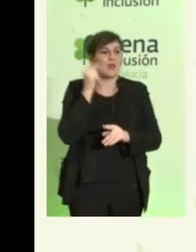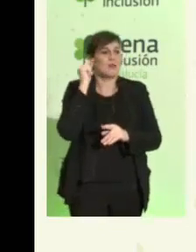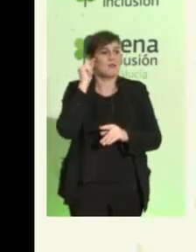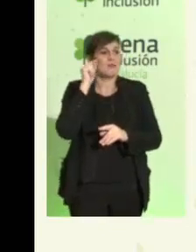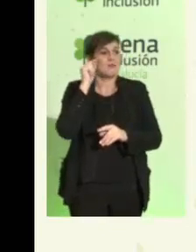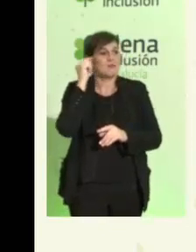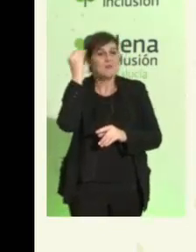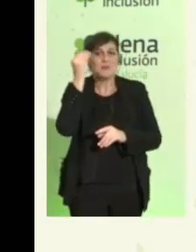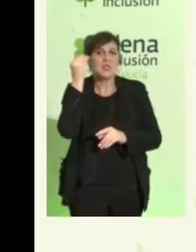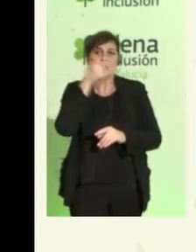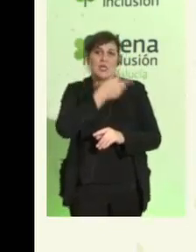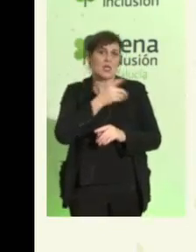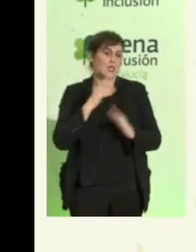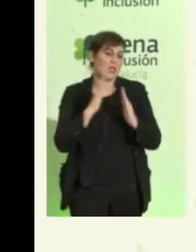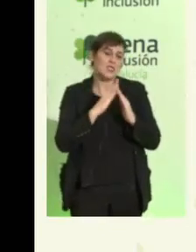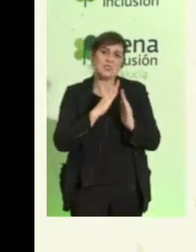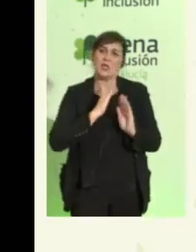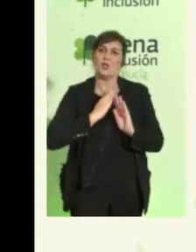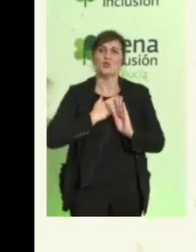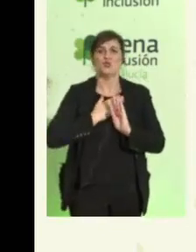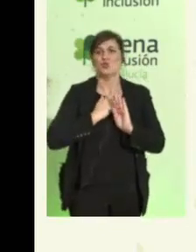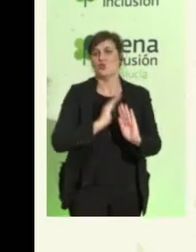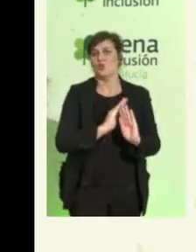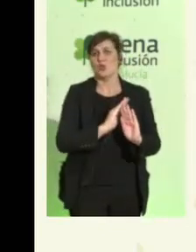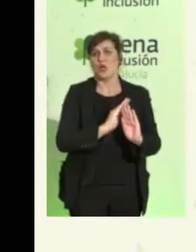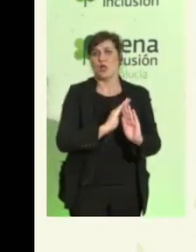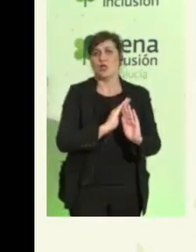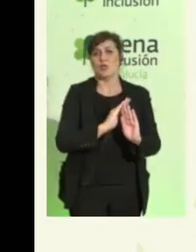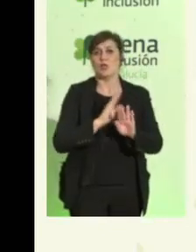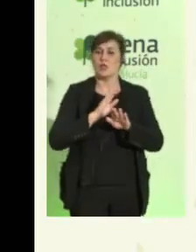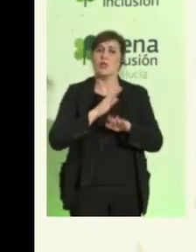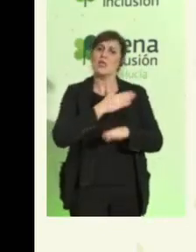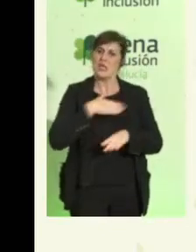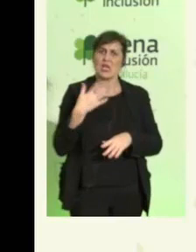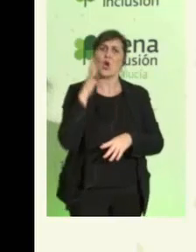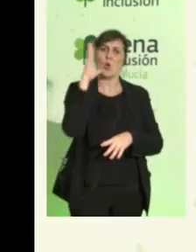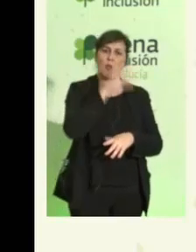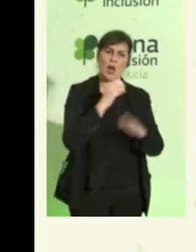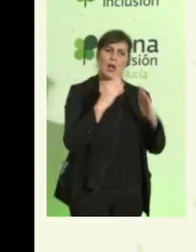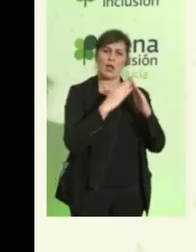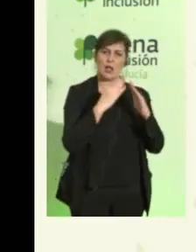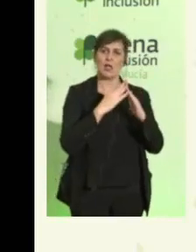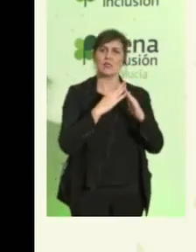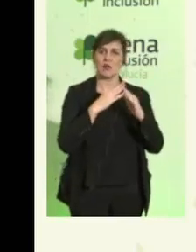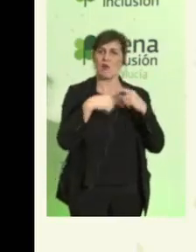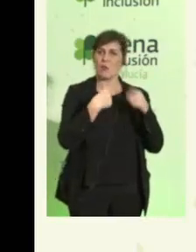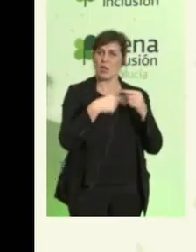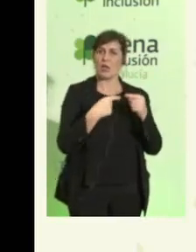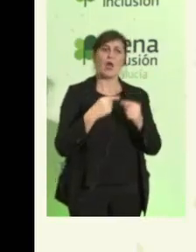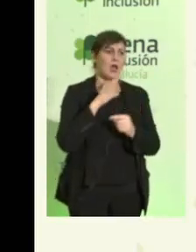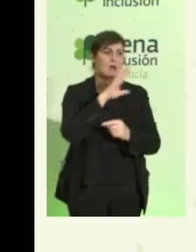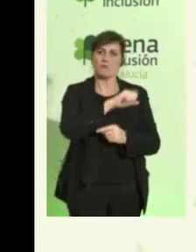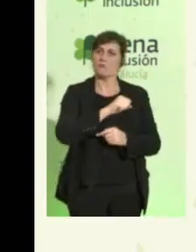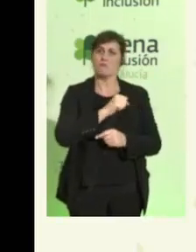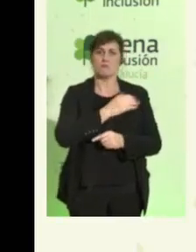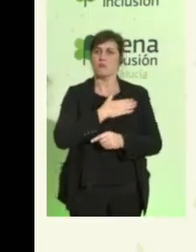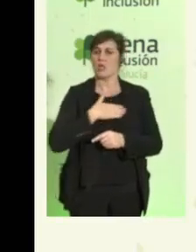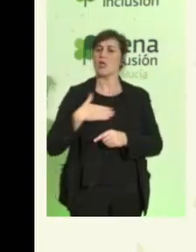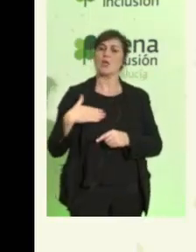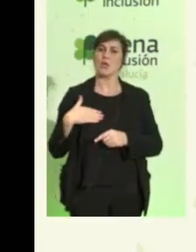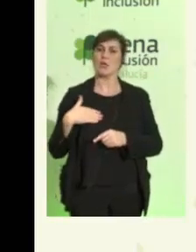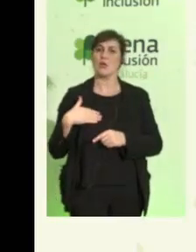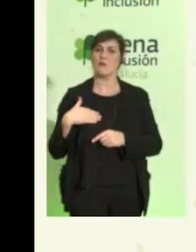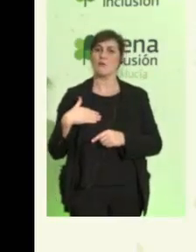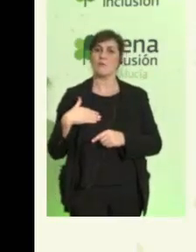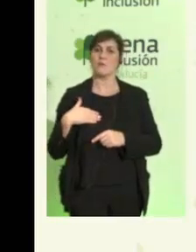quería comprarse su propia casa, quería ser propietario de su casa, y creo que eso le transmitía